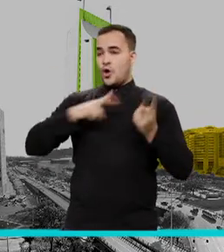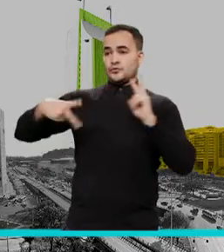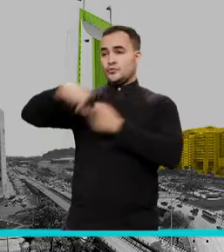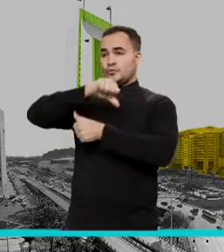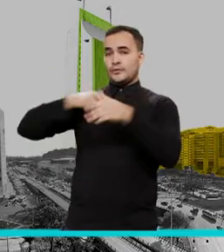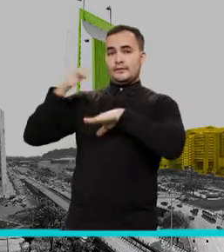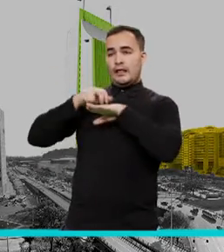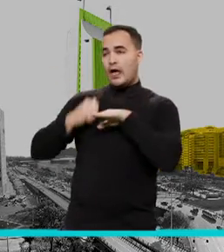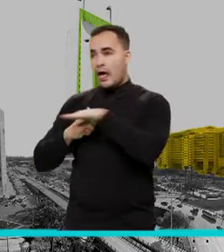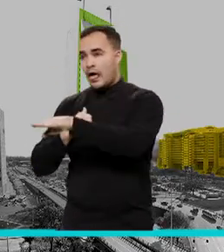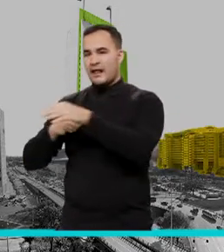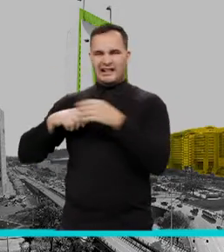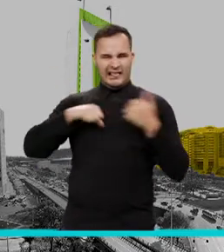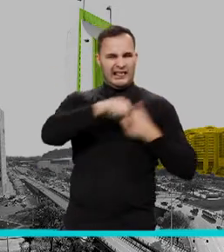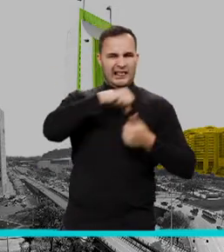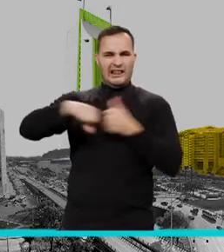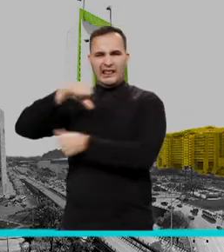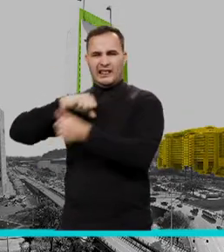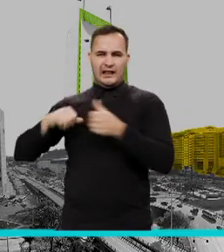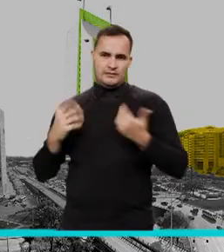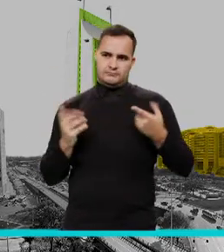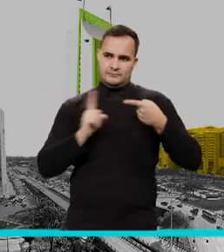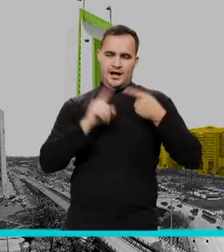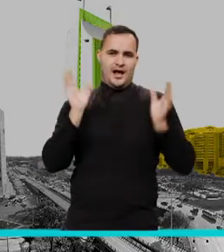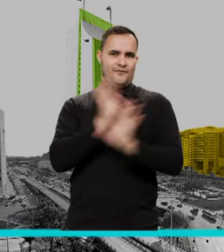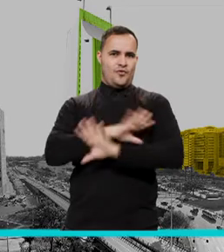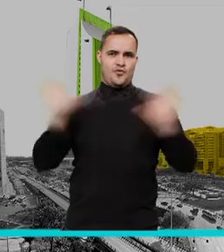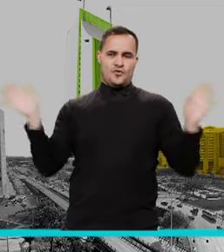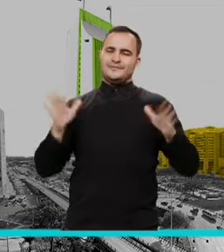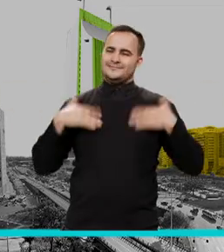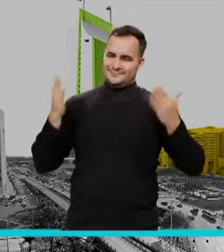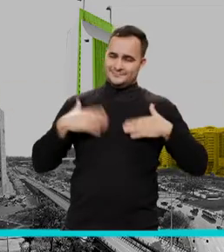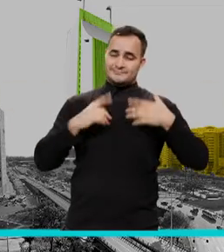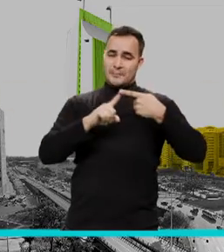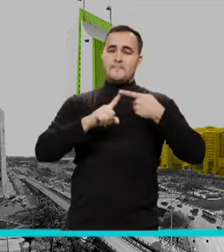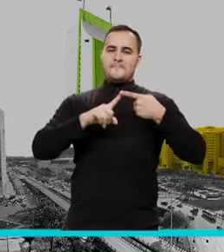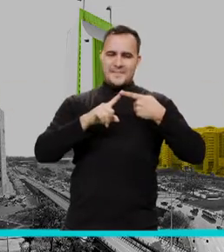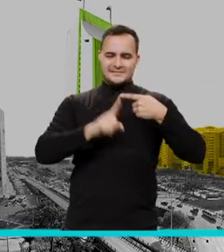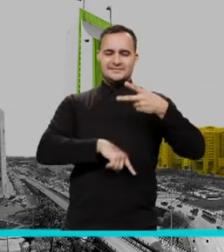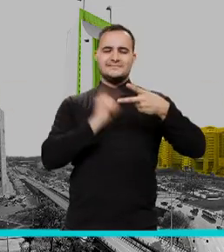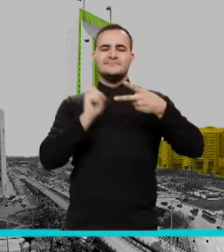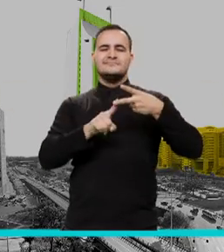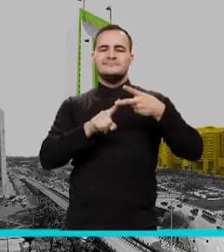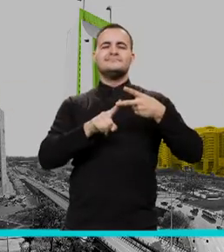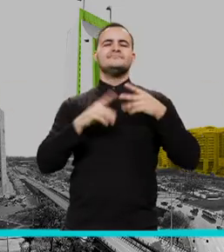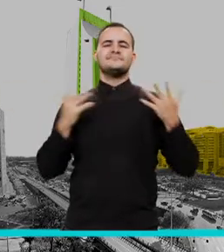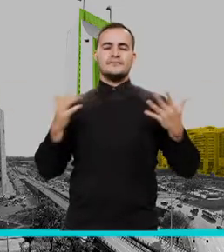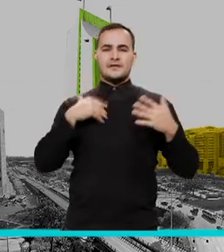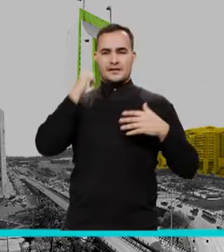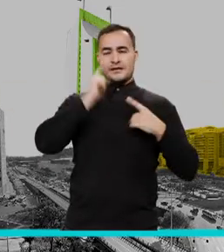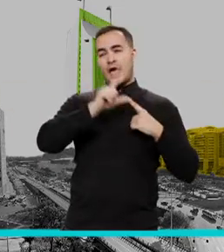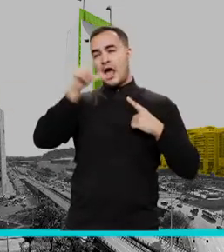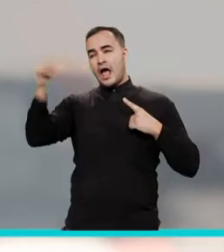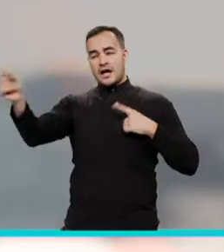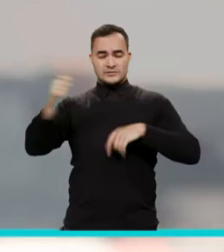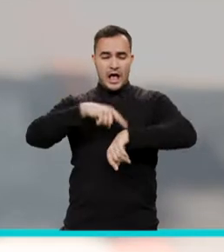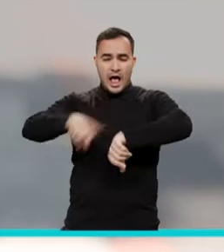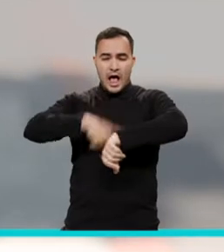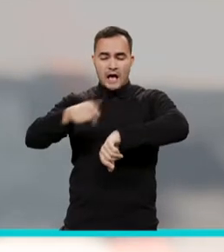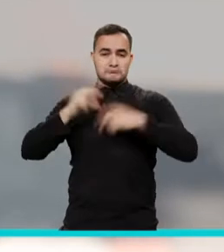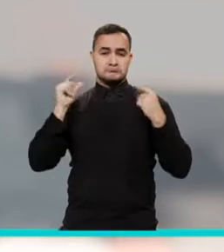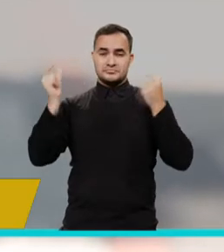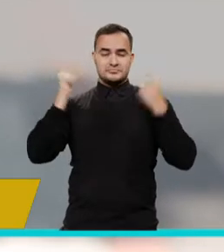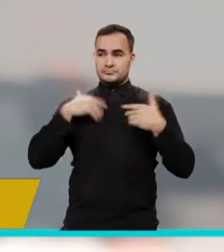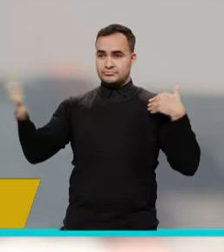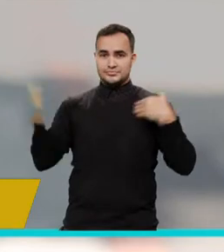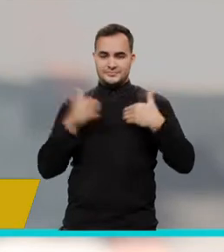público para llegar a nuestro lugar de destino, sino que también disminuye la trayectoria del recorrido. Tiene cosas